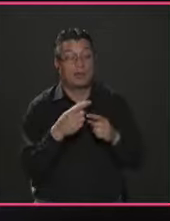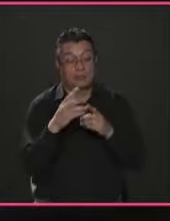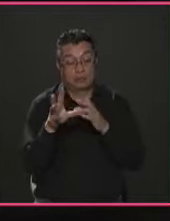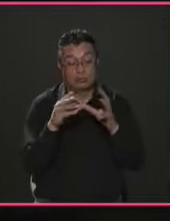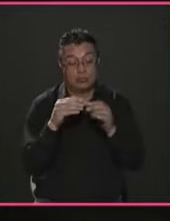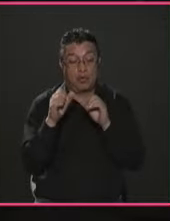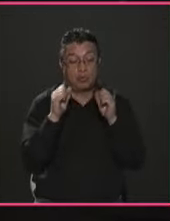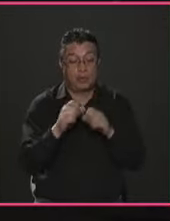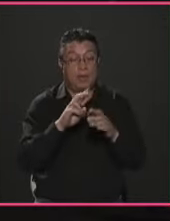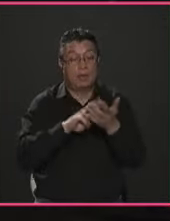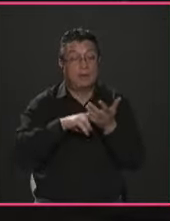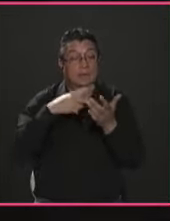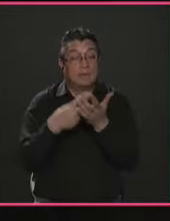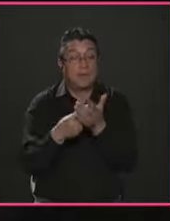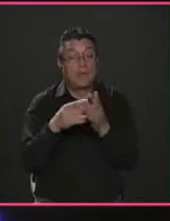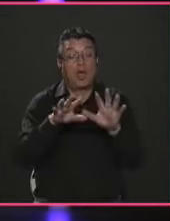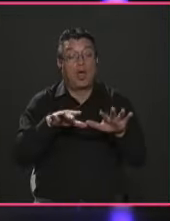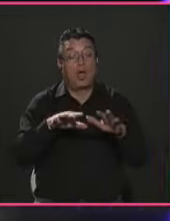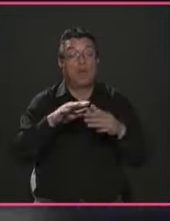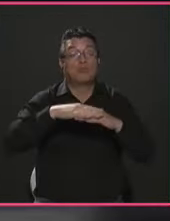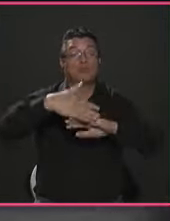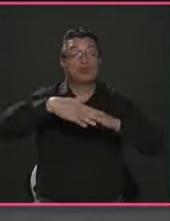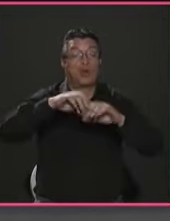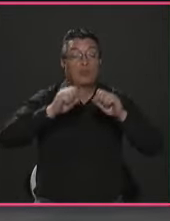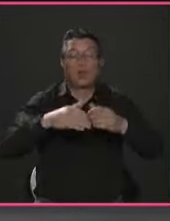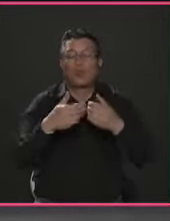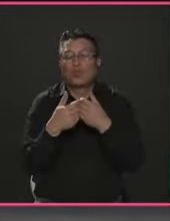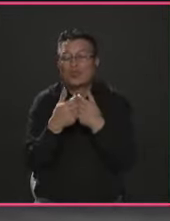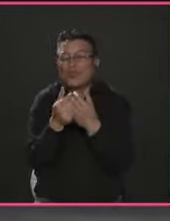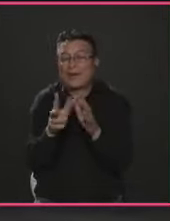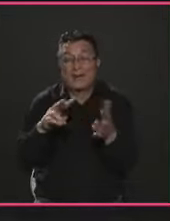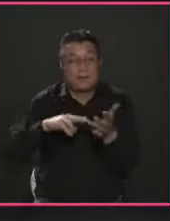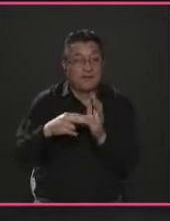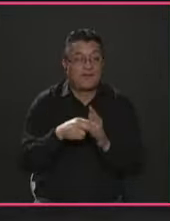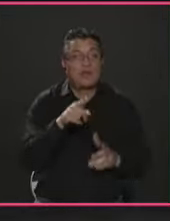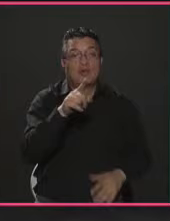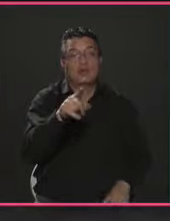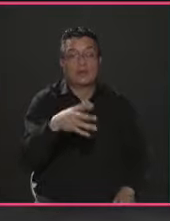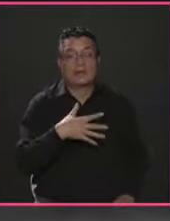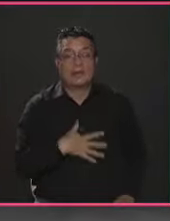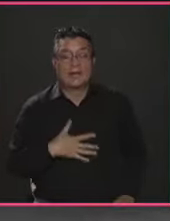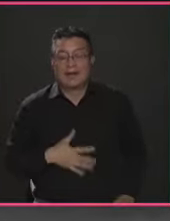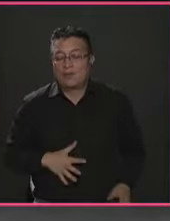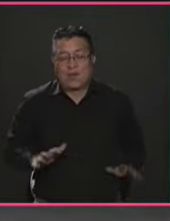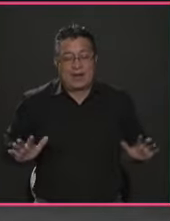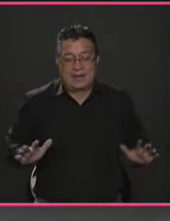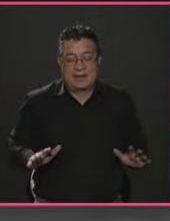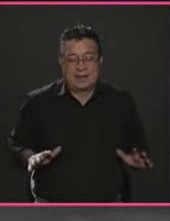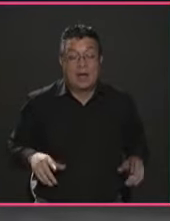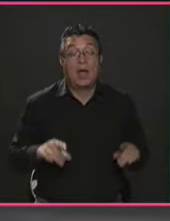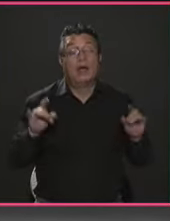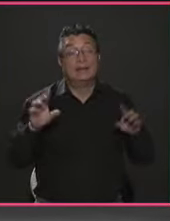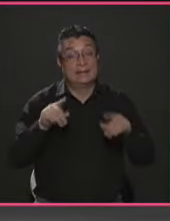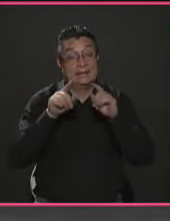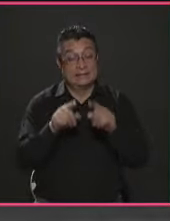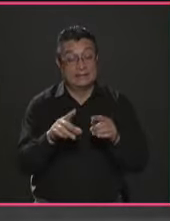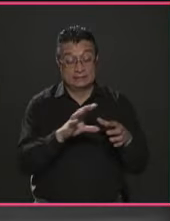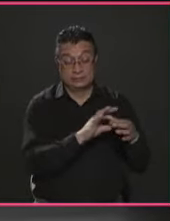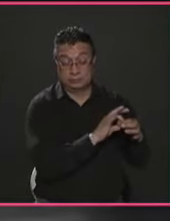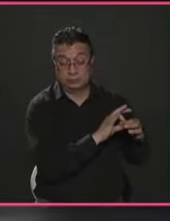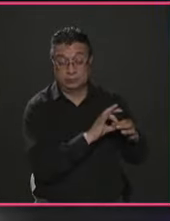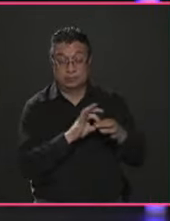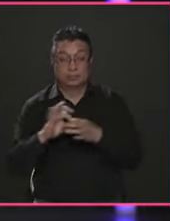eh traducción por computador el problema que ustedes quieran ya entonces de ese punto de vista lo que empieza a